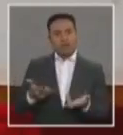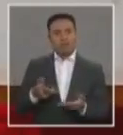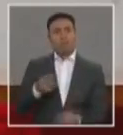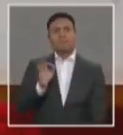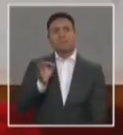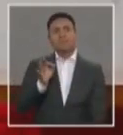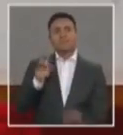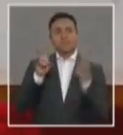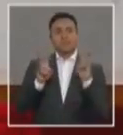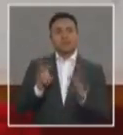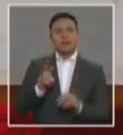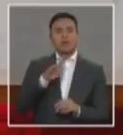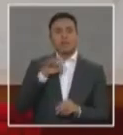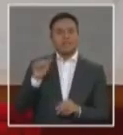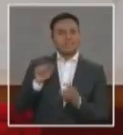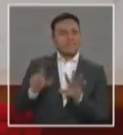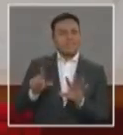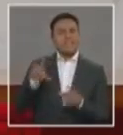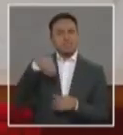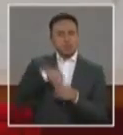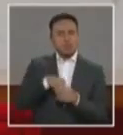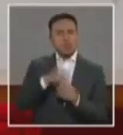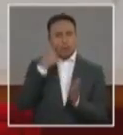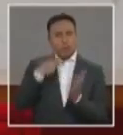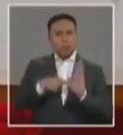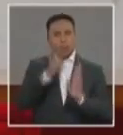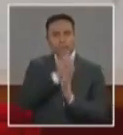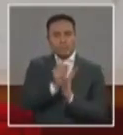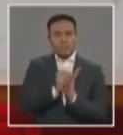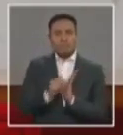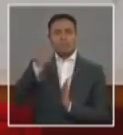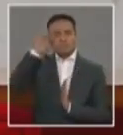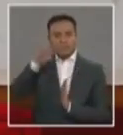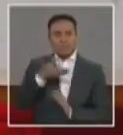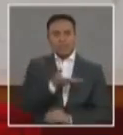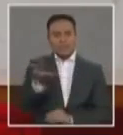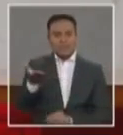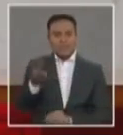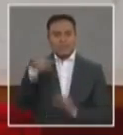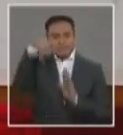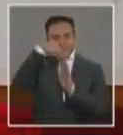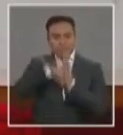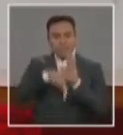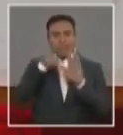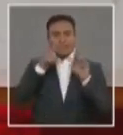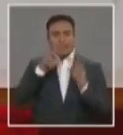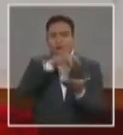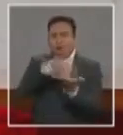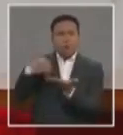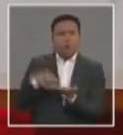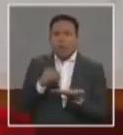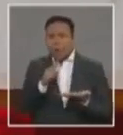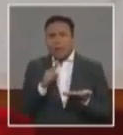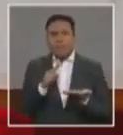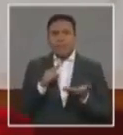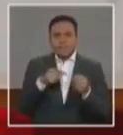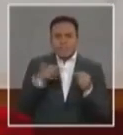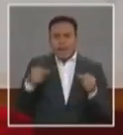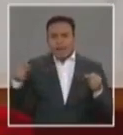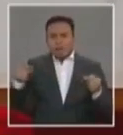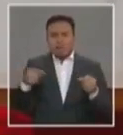mencionabas Aurora con con la ley de de 40 horas que creo que es fundamental para la calidad de vida de las personas hoy día estamos pasando por lo